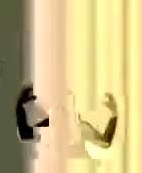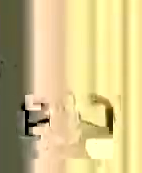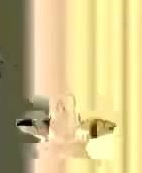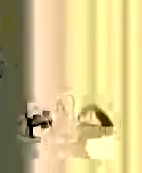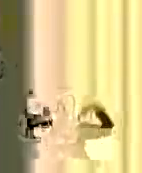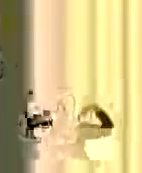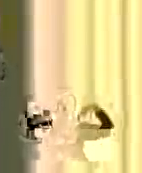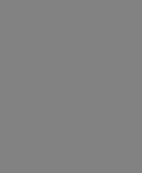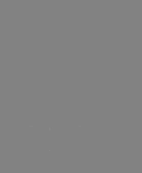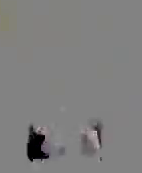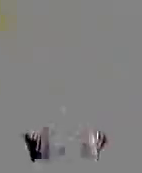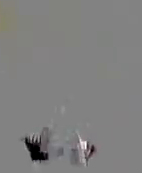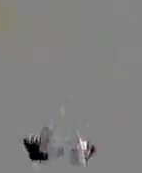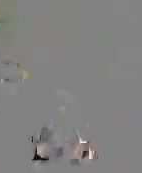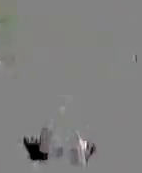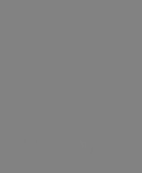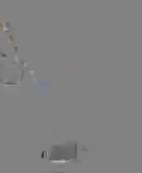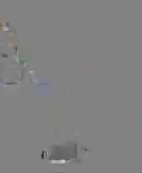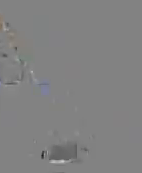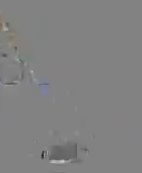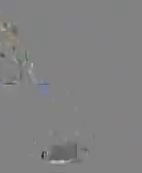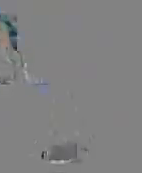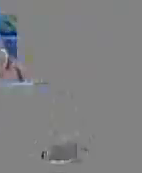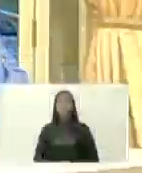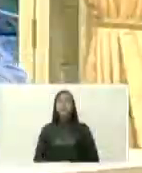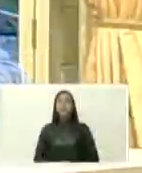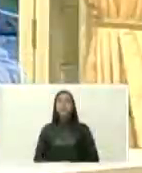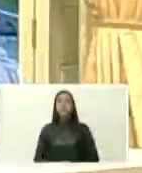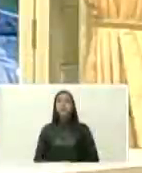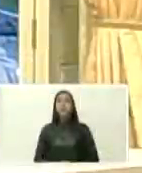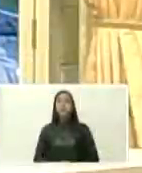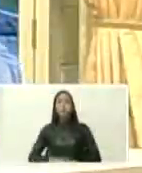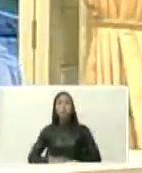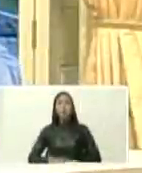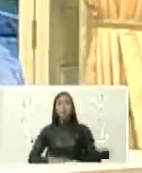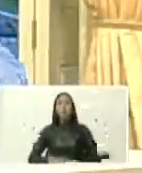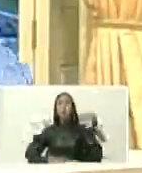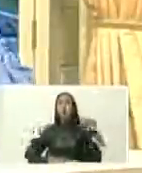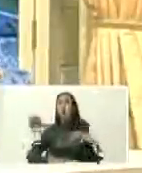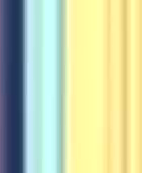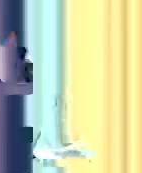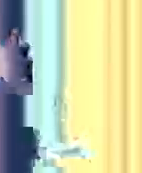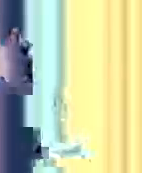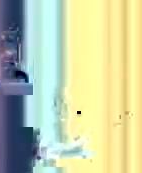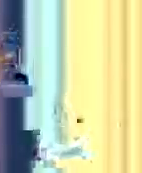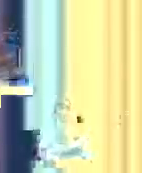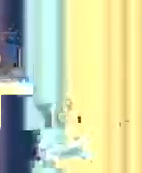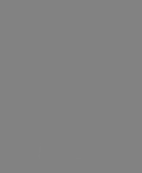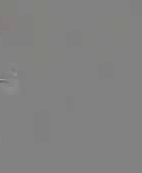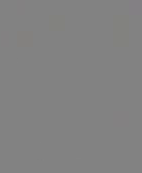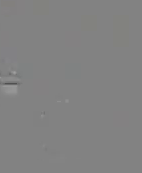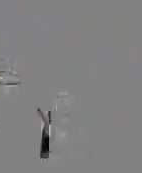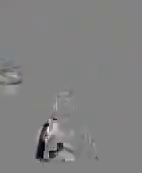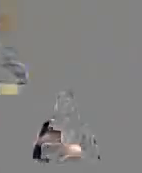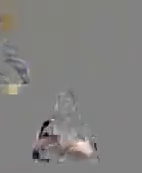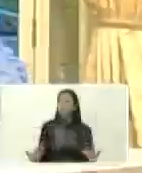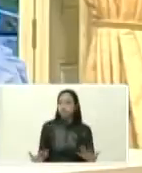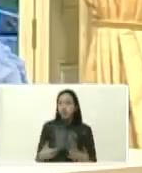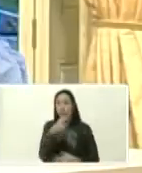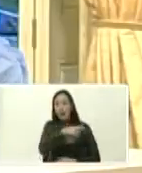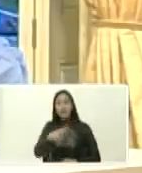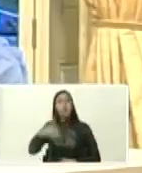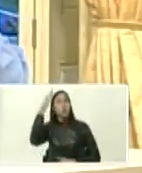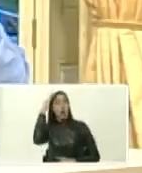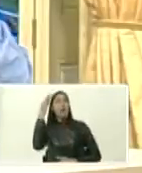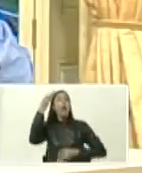la gente sepa. De repente cae esta tromba de agua todo el día. ¿Ves? Bueno, la gente sepa,